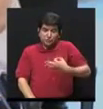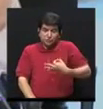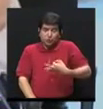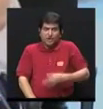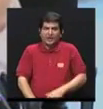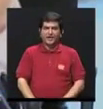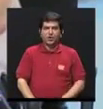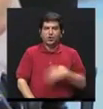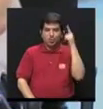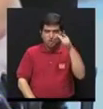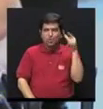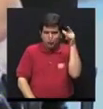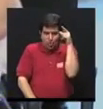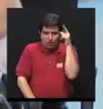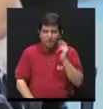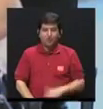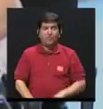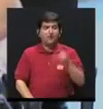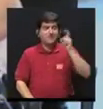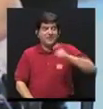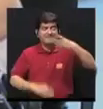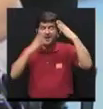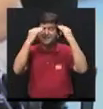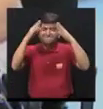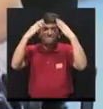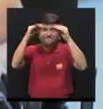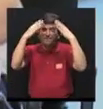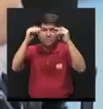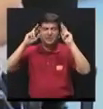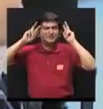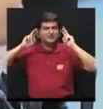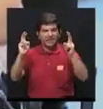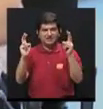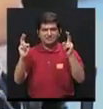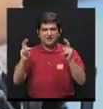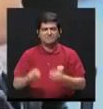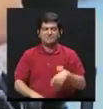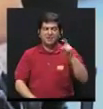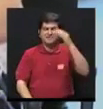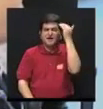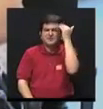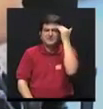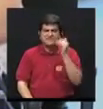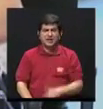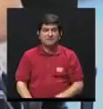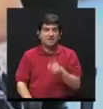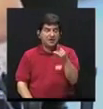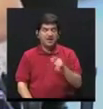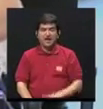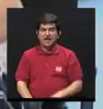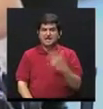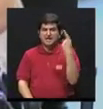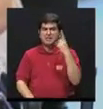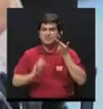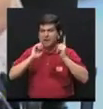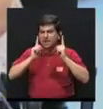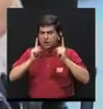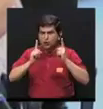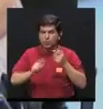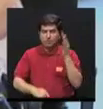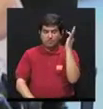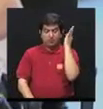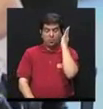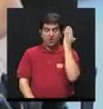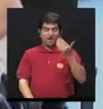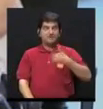supuesto, necesitamos información sobre el tema, necesitamos saber qué es lo que está en juego, y en eso las mujeres tenemos un